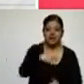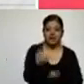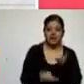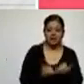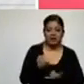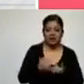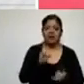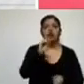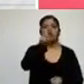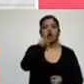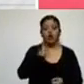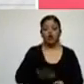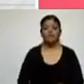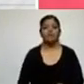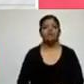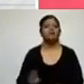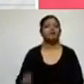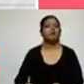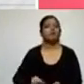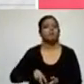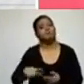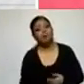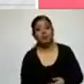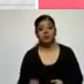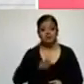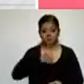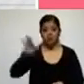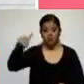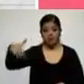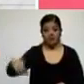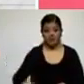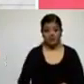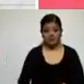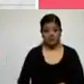dejar objetos en el piso pueden ocasionar accidentes.